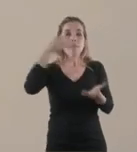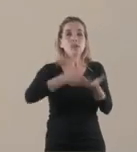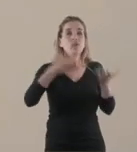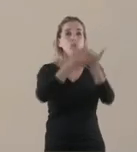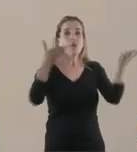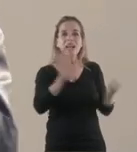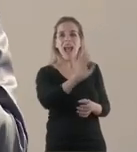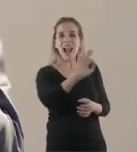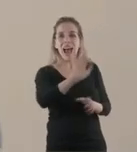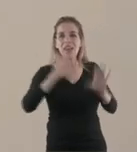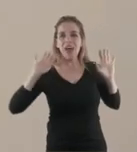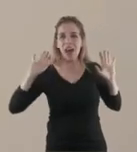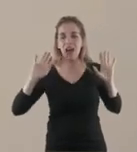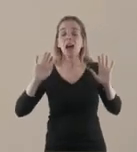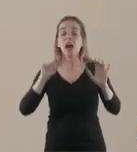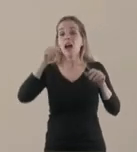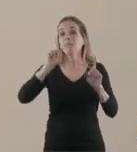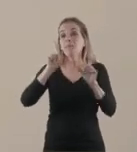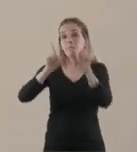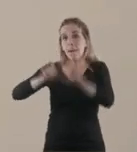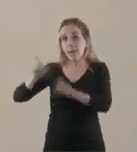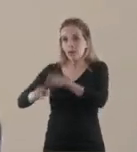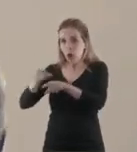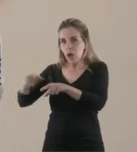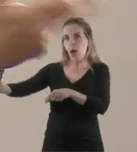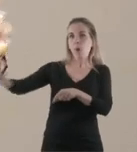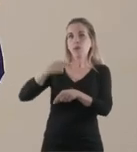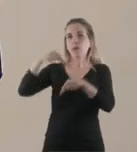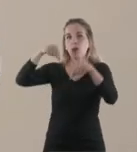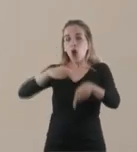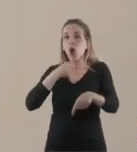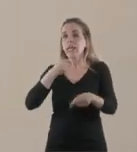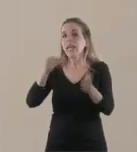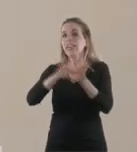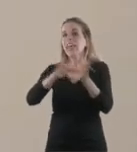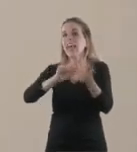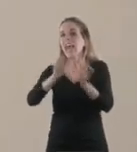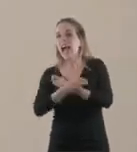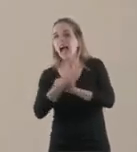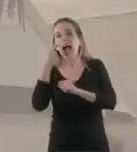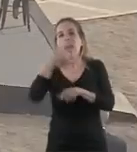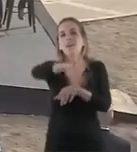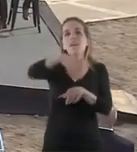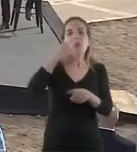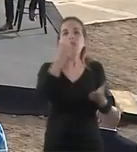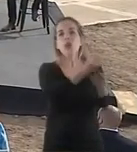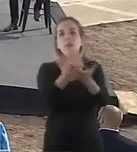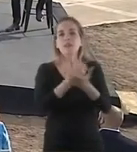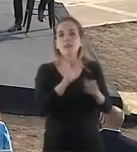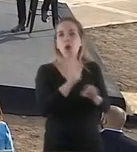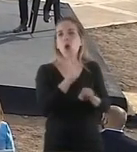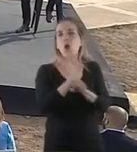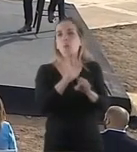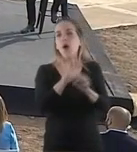hoy pretenden cambiándose de domicilio y escondiéndose detrás de